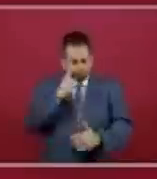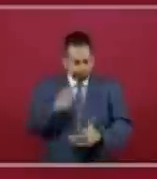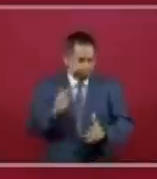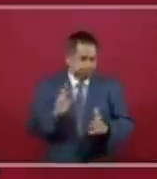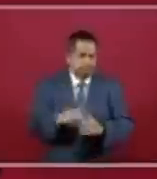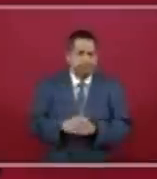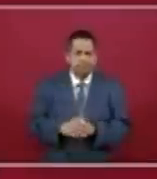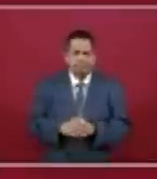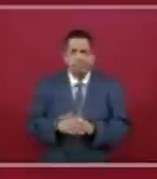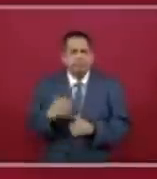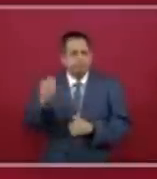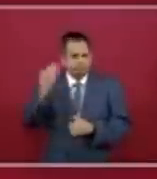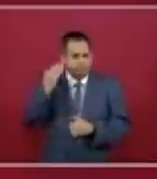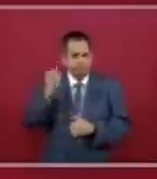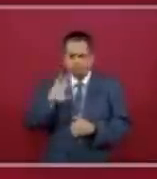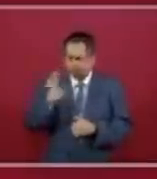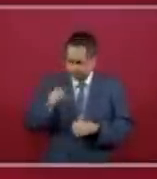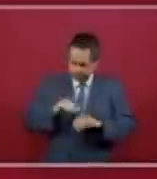di a conocer